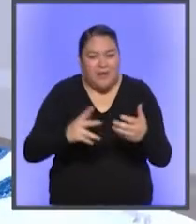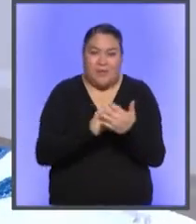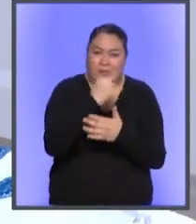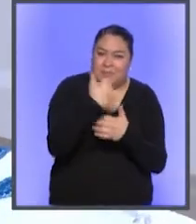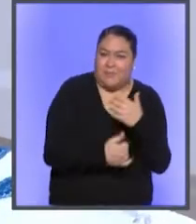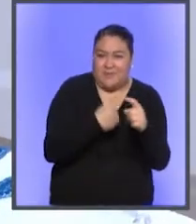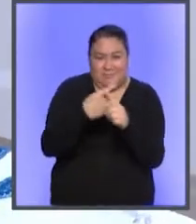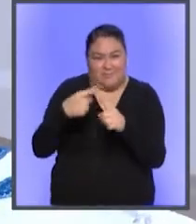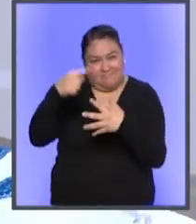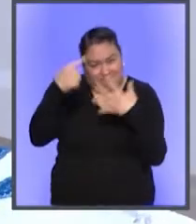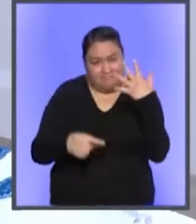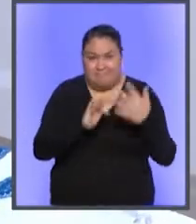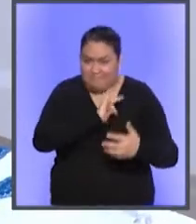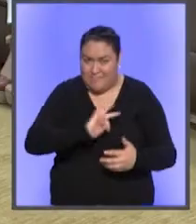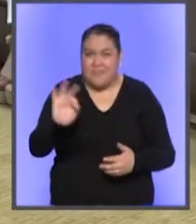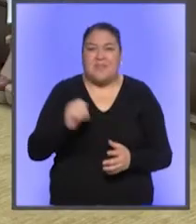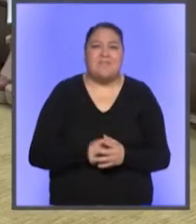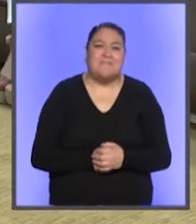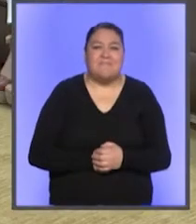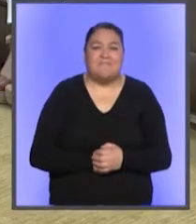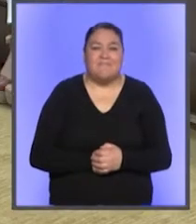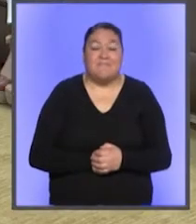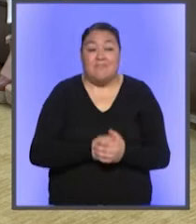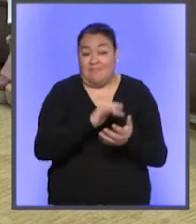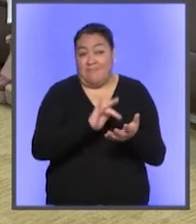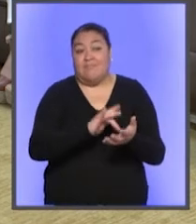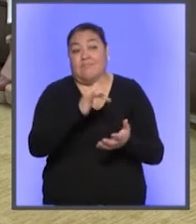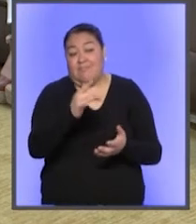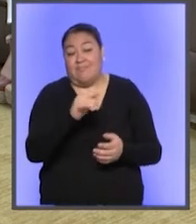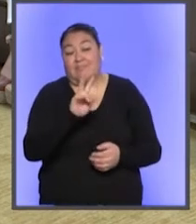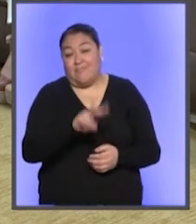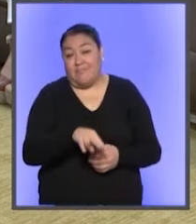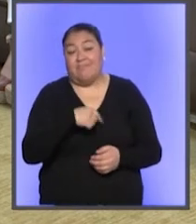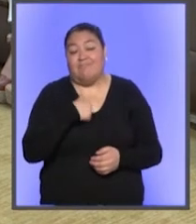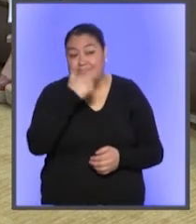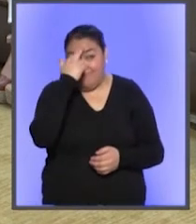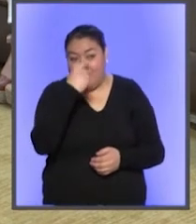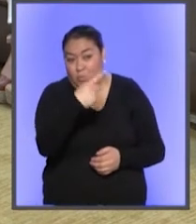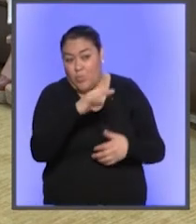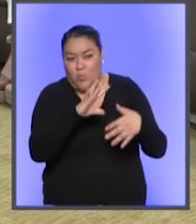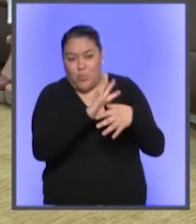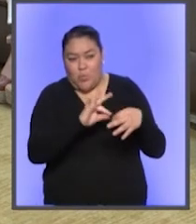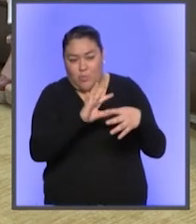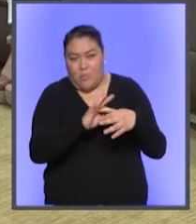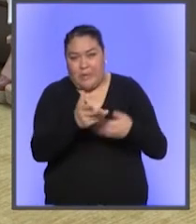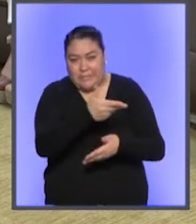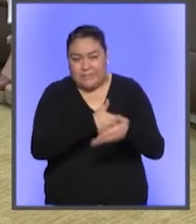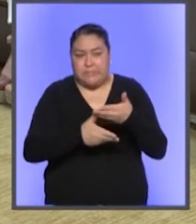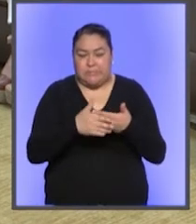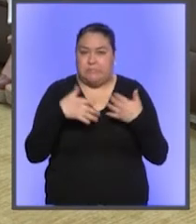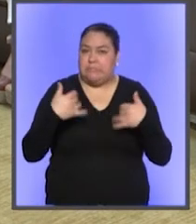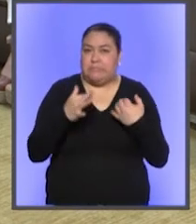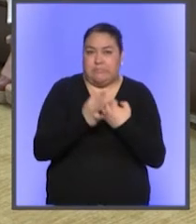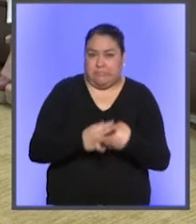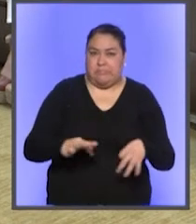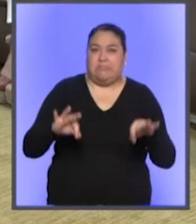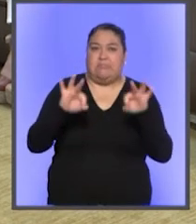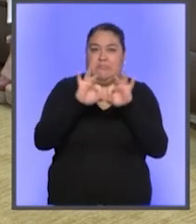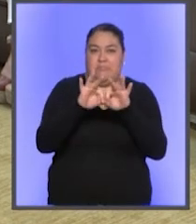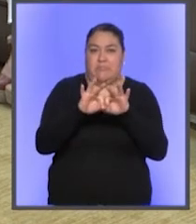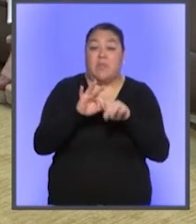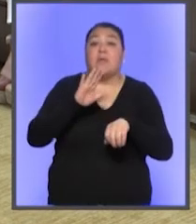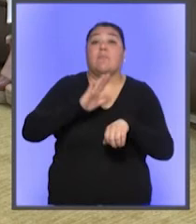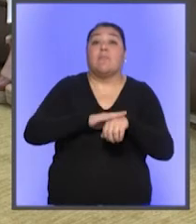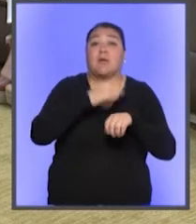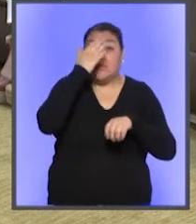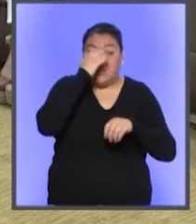a otros programas más de desarrollo Muchas gracias Alba sin duda estas reflexiones que hace son muy importantes sobre todo